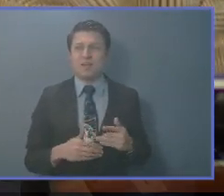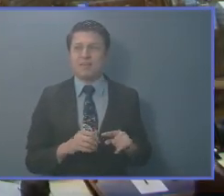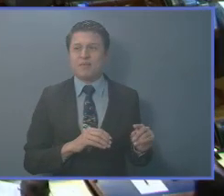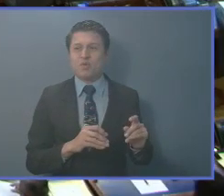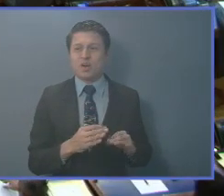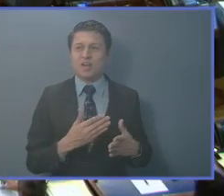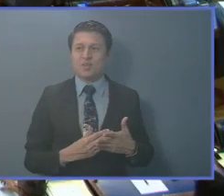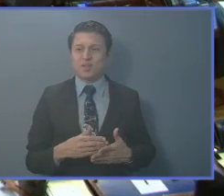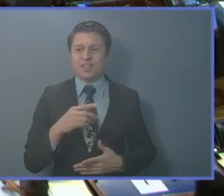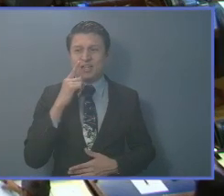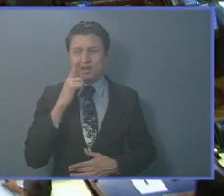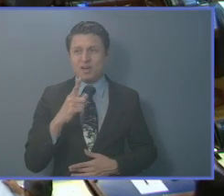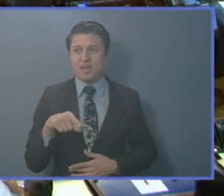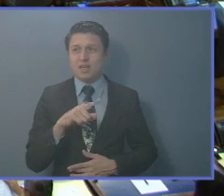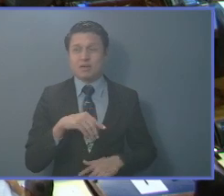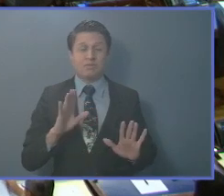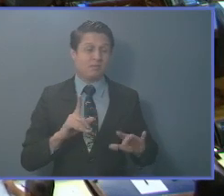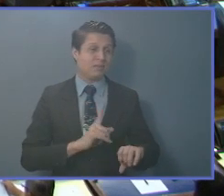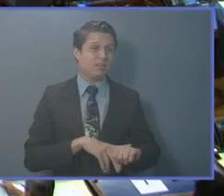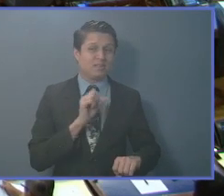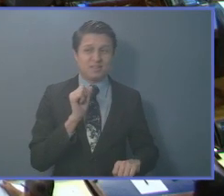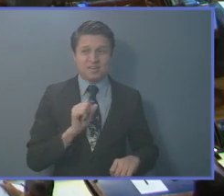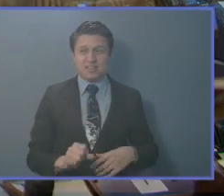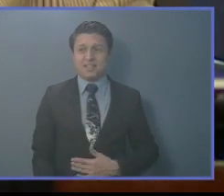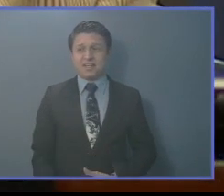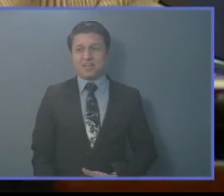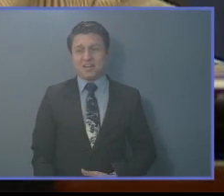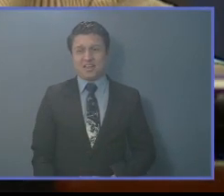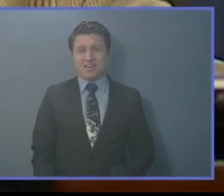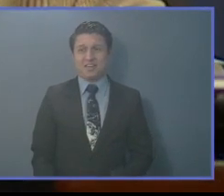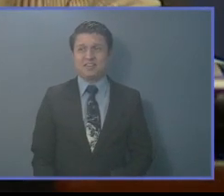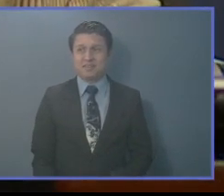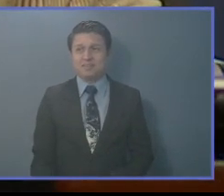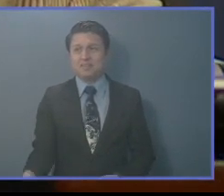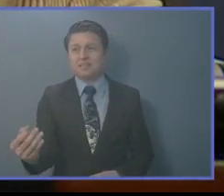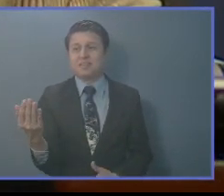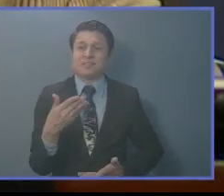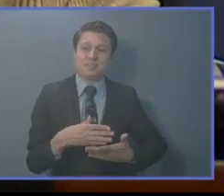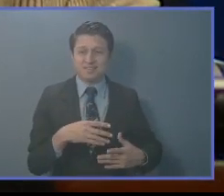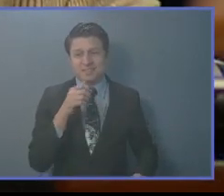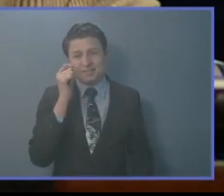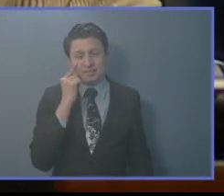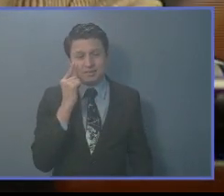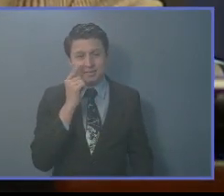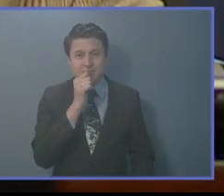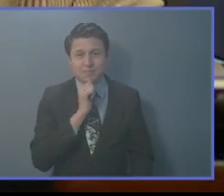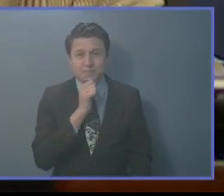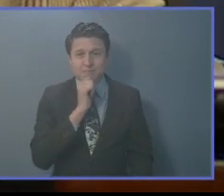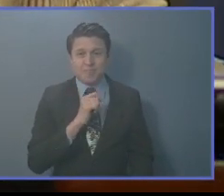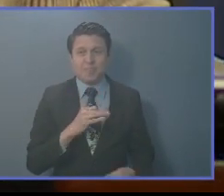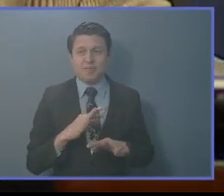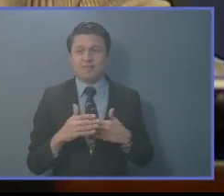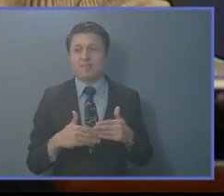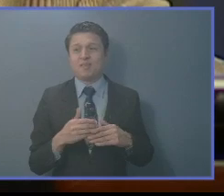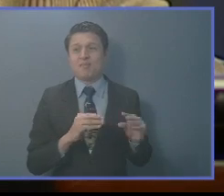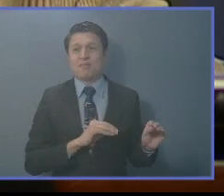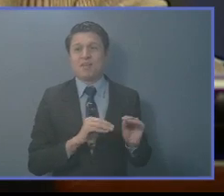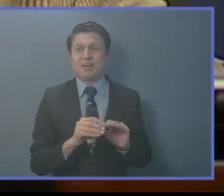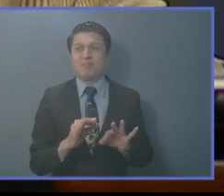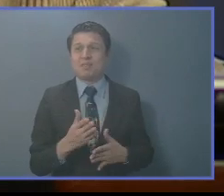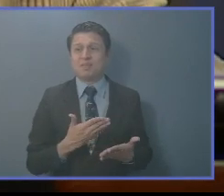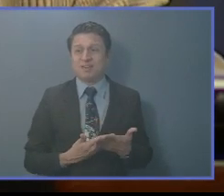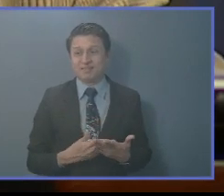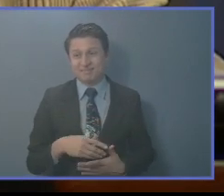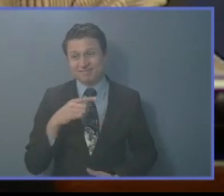Se mantienen suspendidas 1. Las actividades presenciales de educación inicial, parvularia, básica y media, así como las actividades académicas